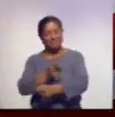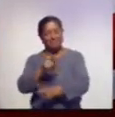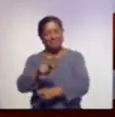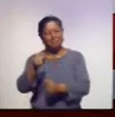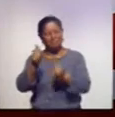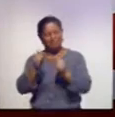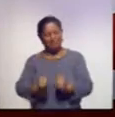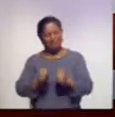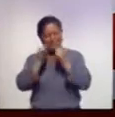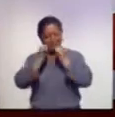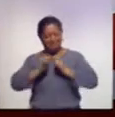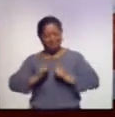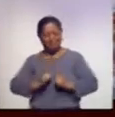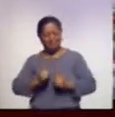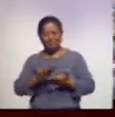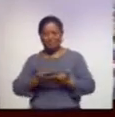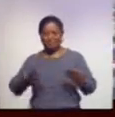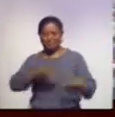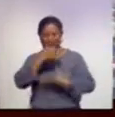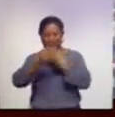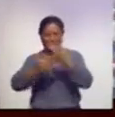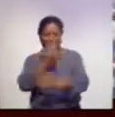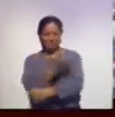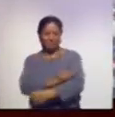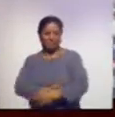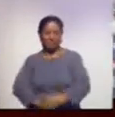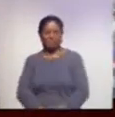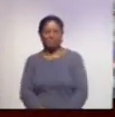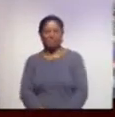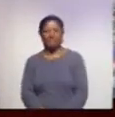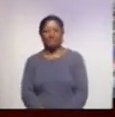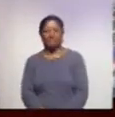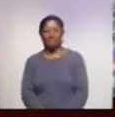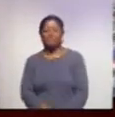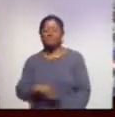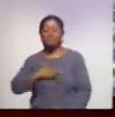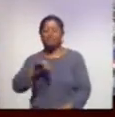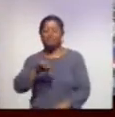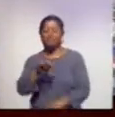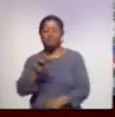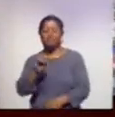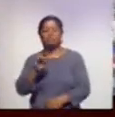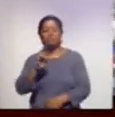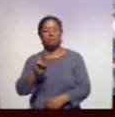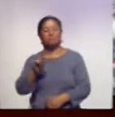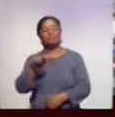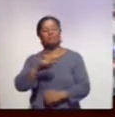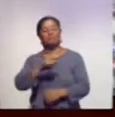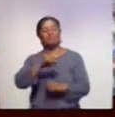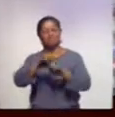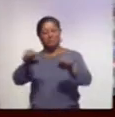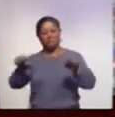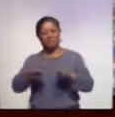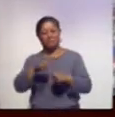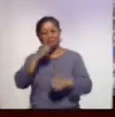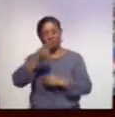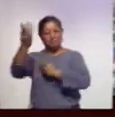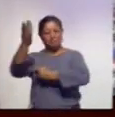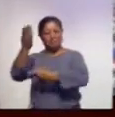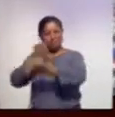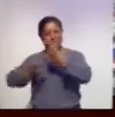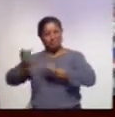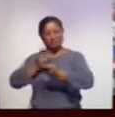aquí en esta, la segunda emisión de Ahora Noticias. Soy Mario Romero y a nombre de todo el equipo le damos la más cordial bienvenida